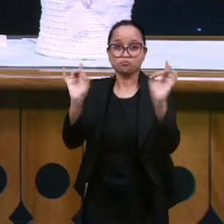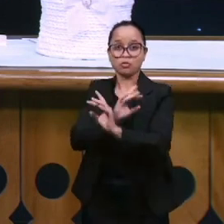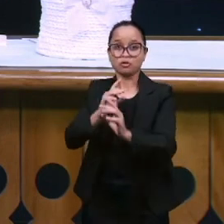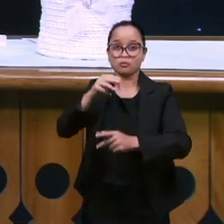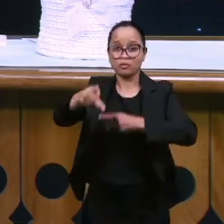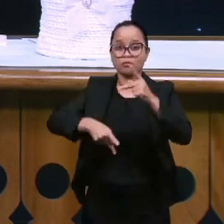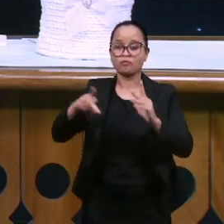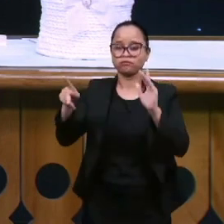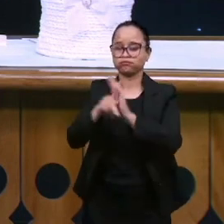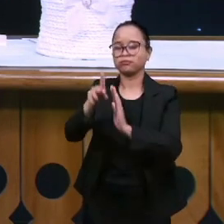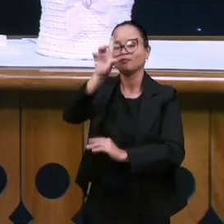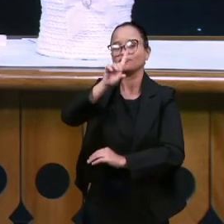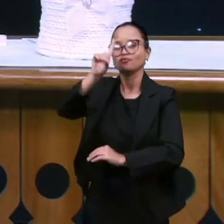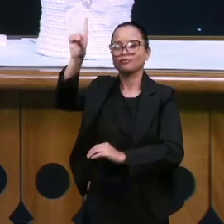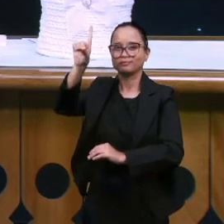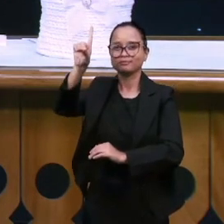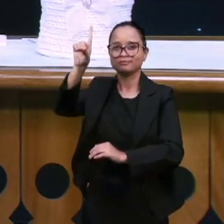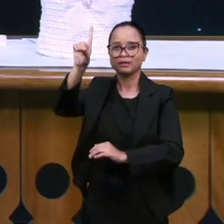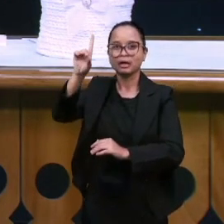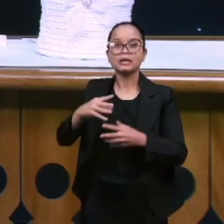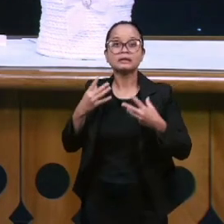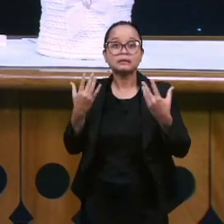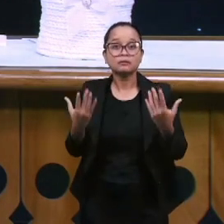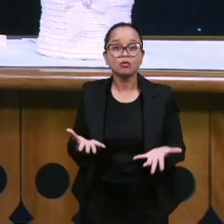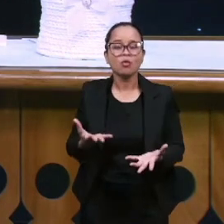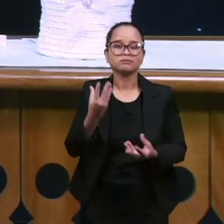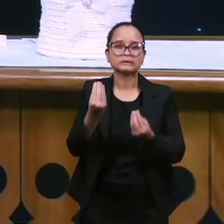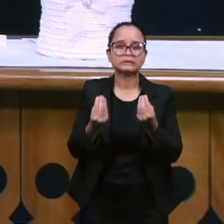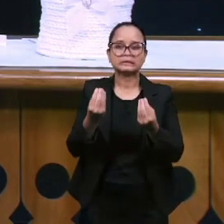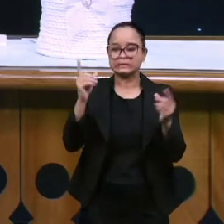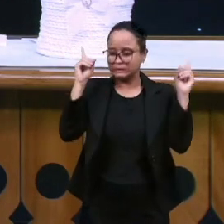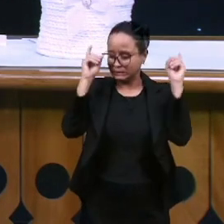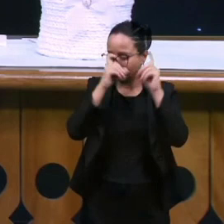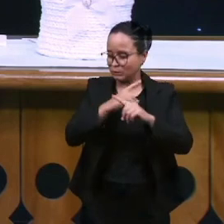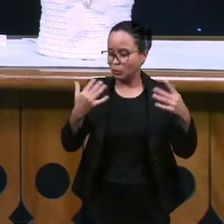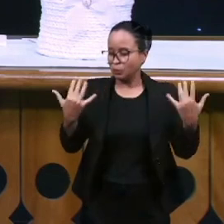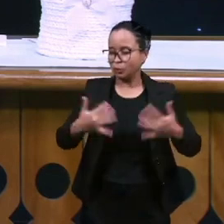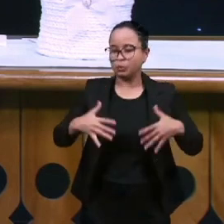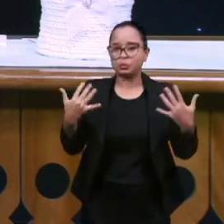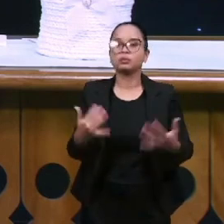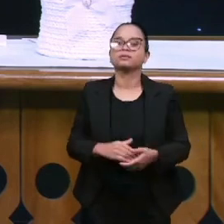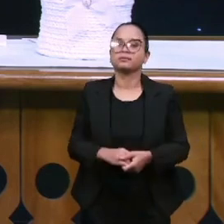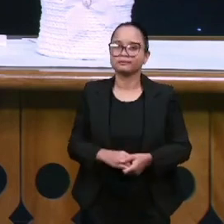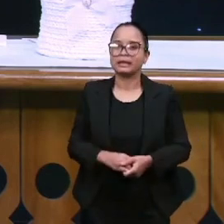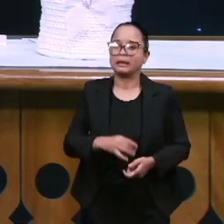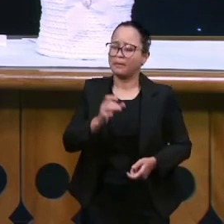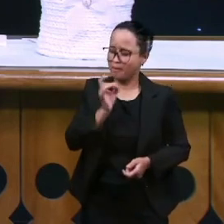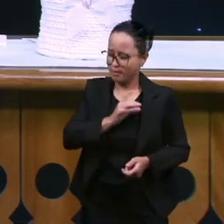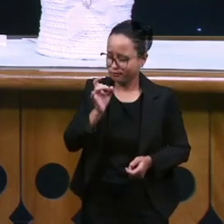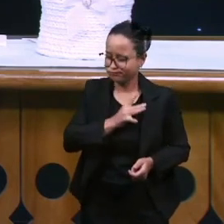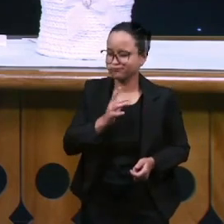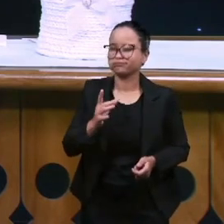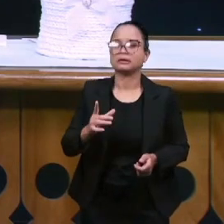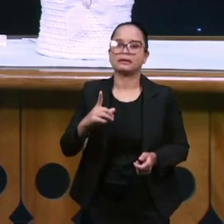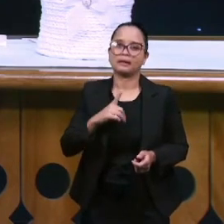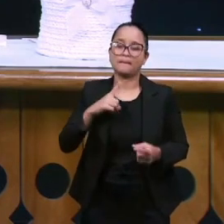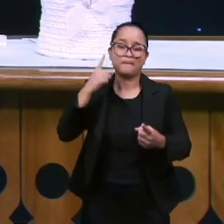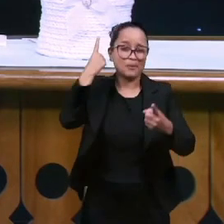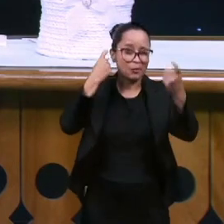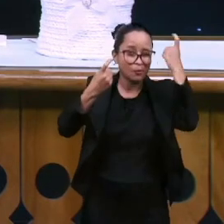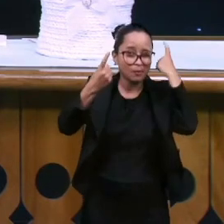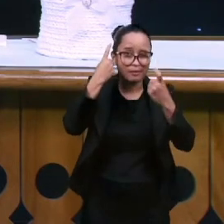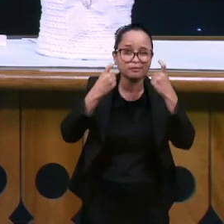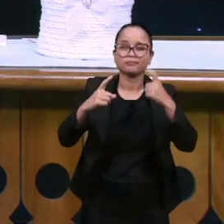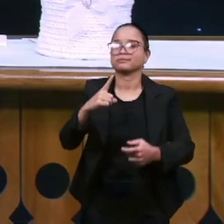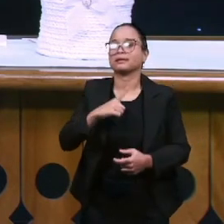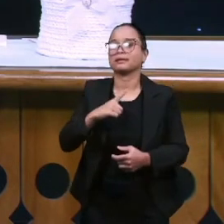Dios. ¿Y cómo es difícil este momento? El miedo, la preocupación,